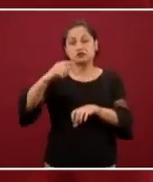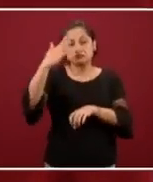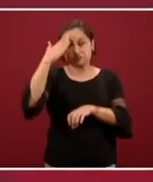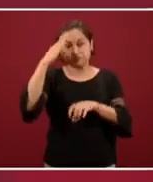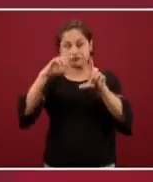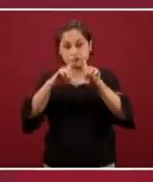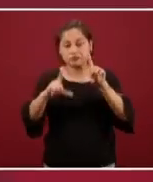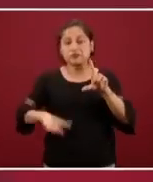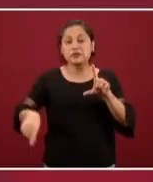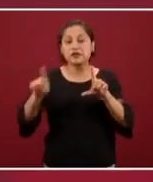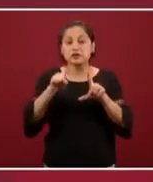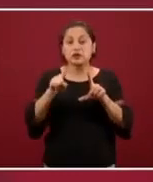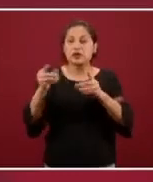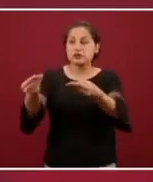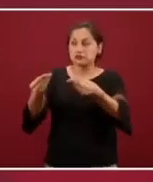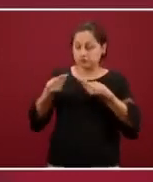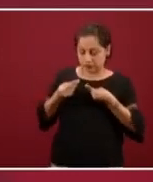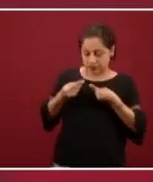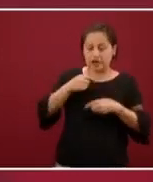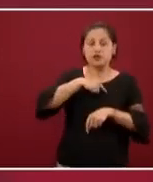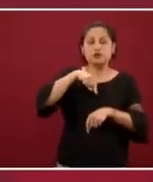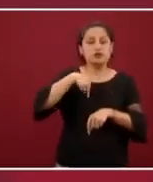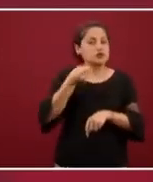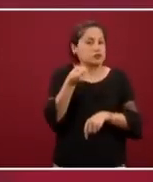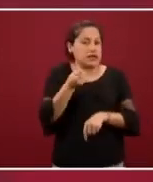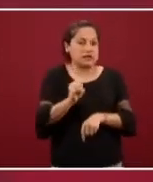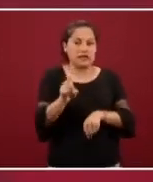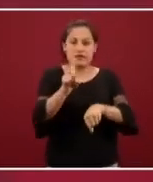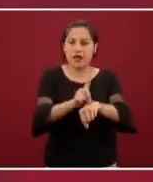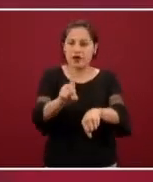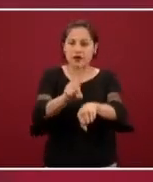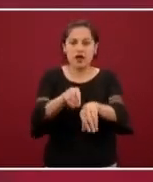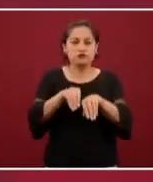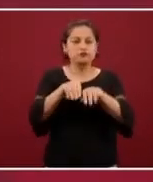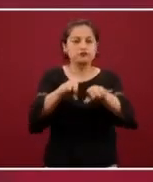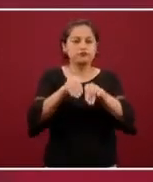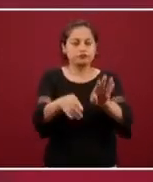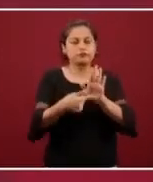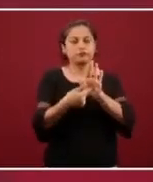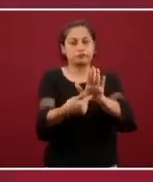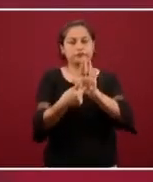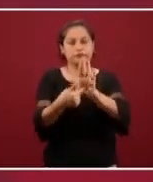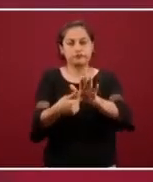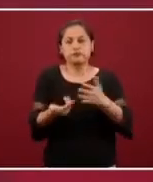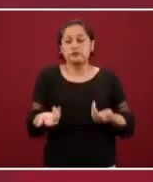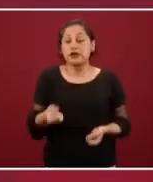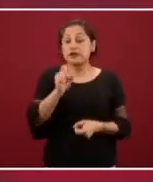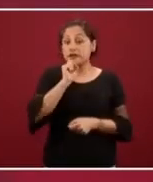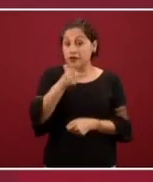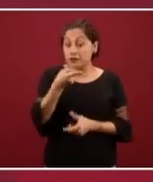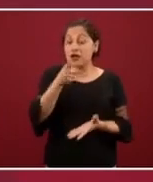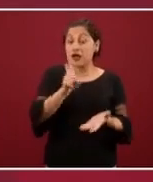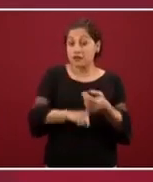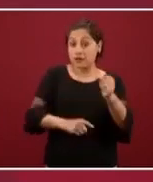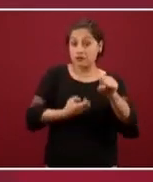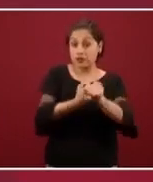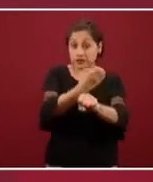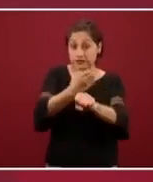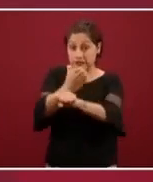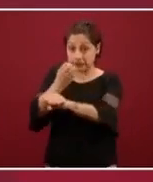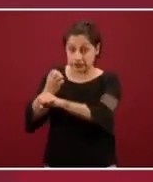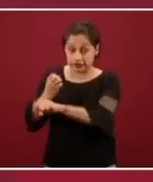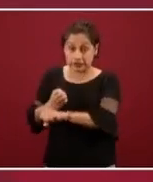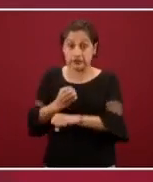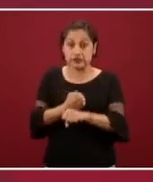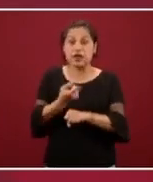les presentamos todos los días y se hace el análisis correspondiente. Dentro de esta actuación, también los estados desde su